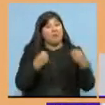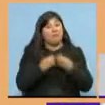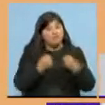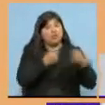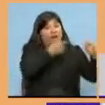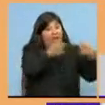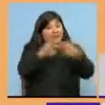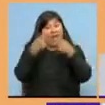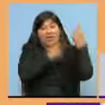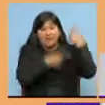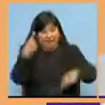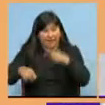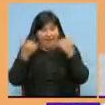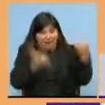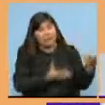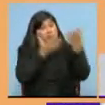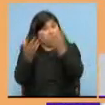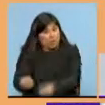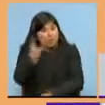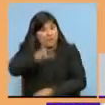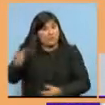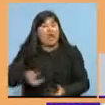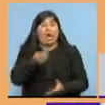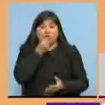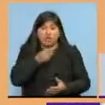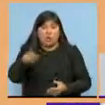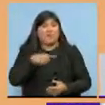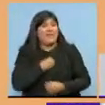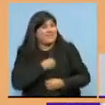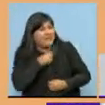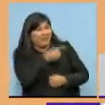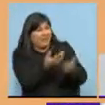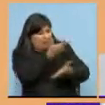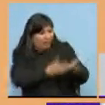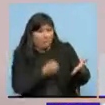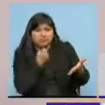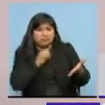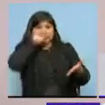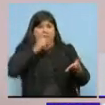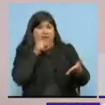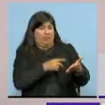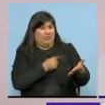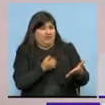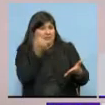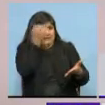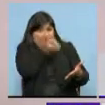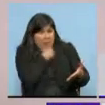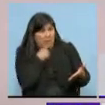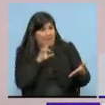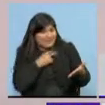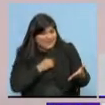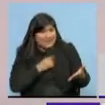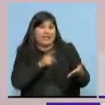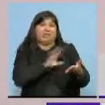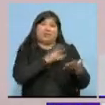queremos que se queden con ese mensaje de que no se queden con el abuso bueno recordamos si noel pérez 154 urinarios de